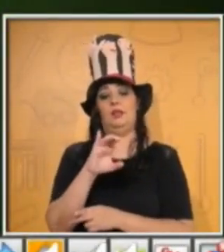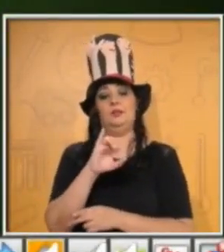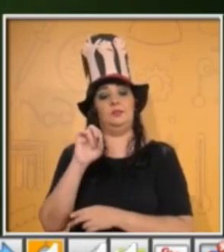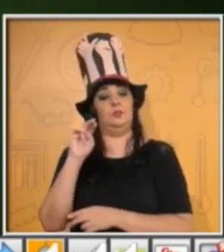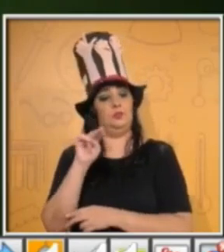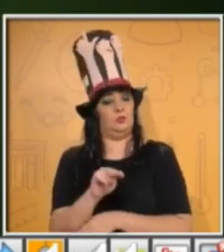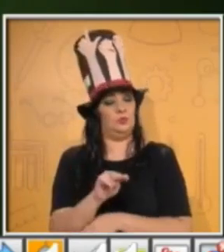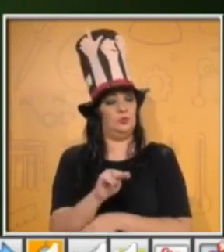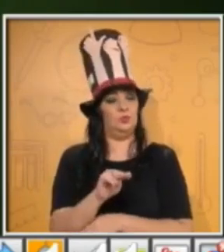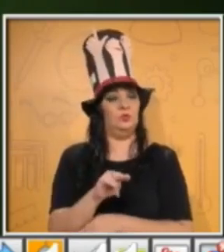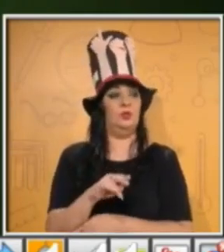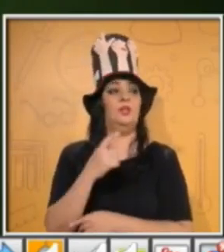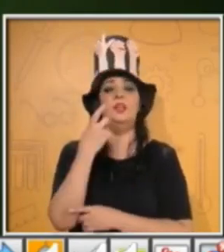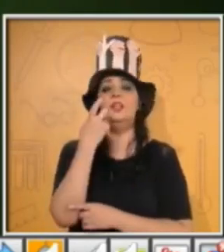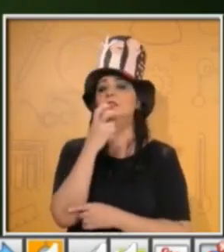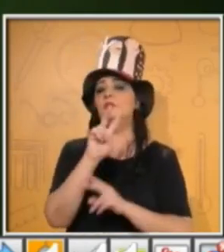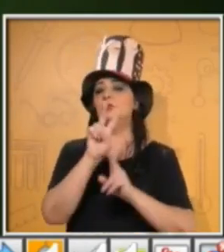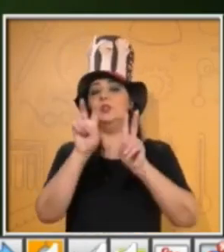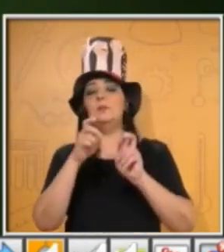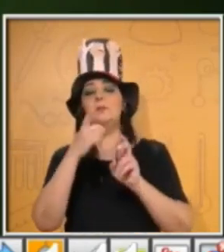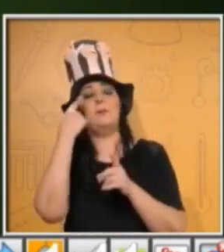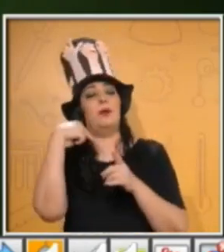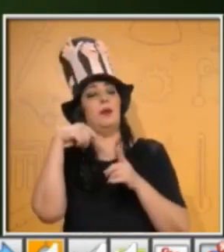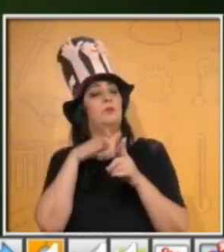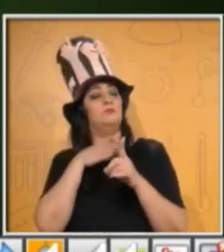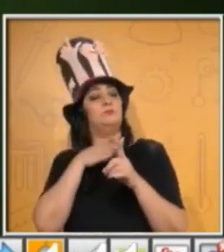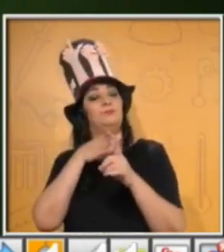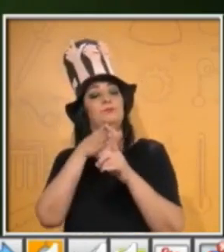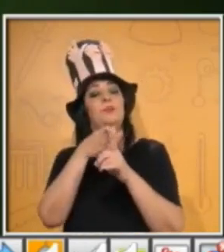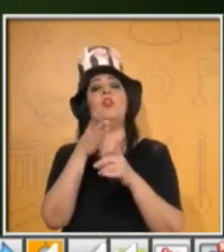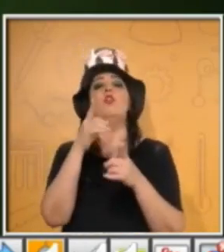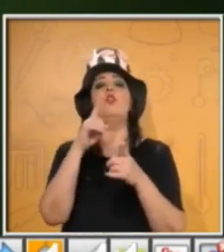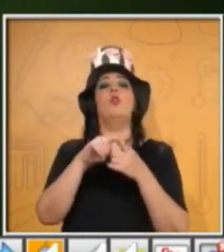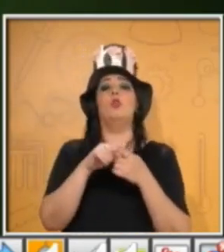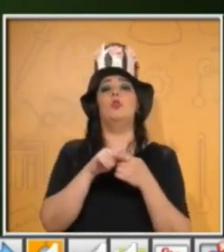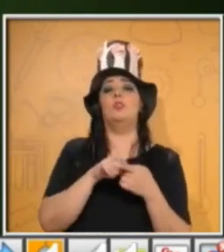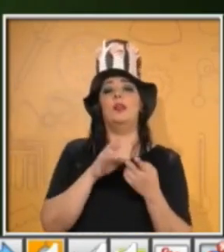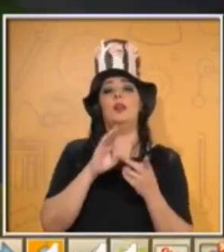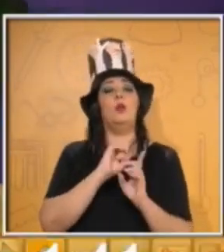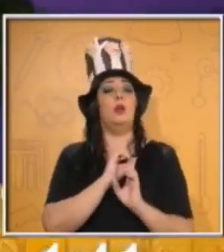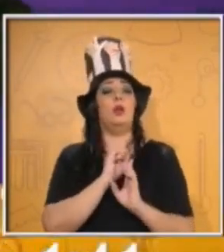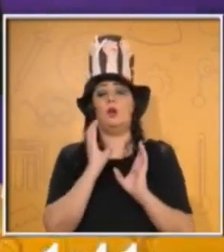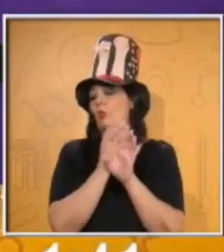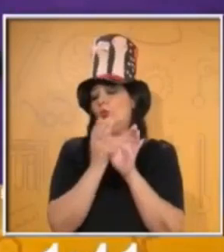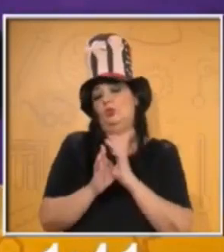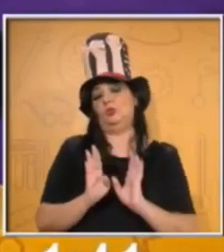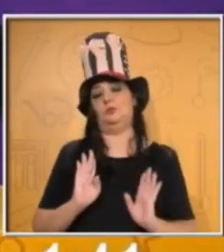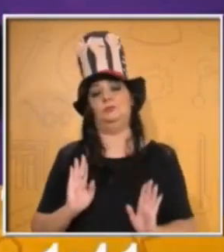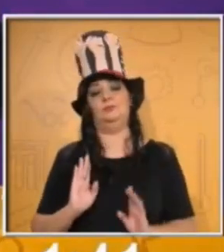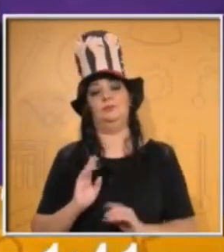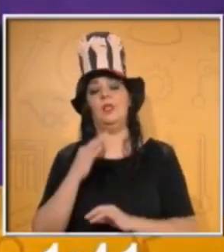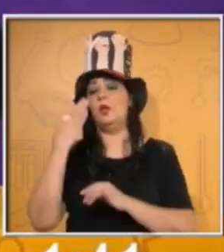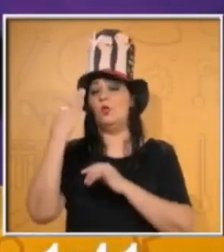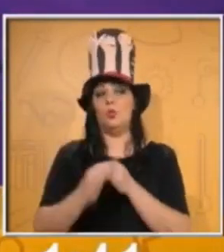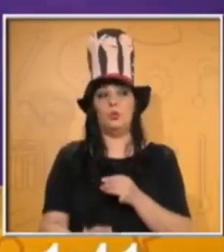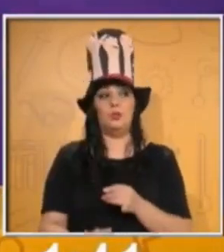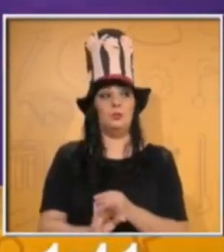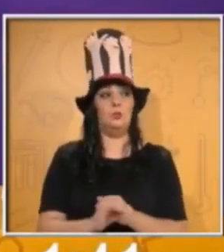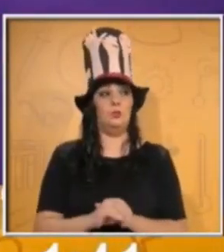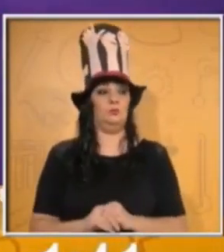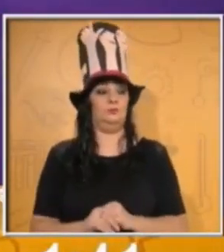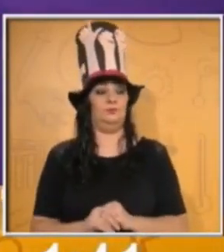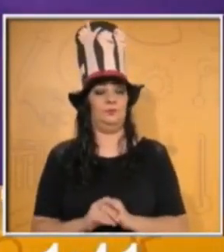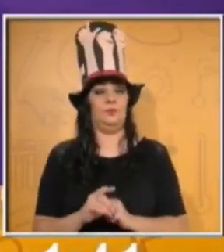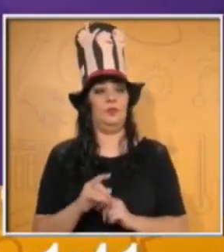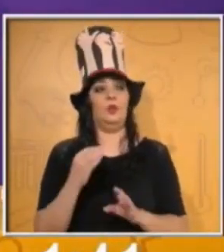La dirección se refiere hacia dónde vas a mandar el objeto. ¿Ok? Y por último vamos a pasar a nuestro